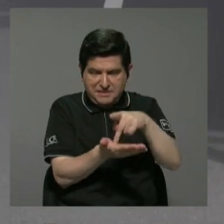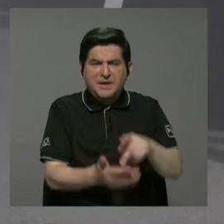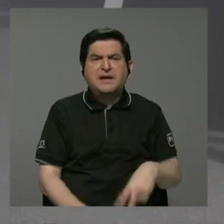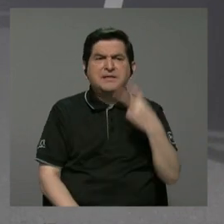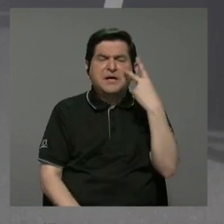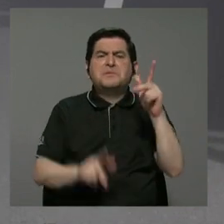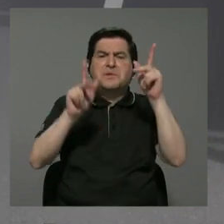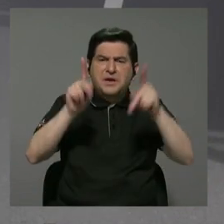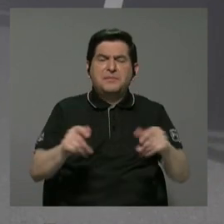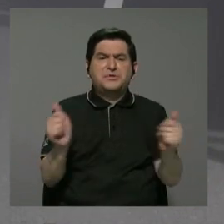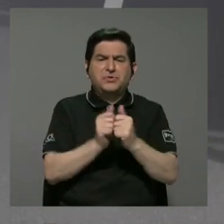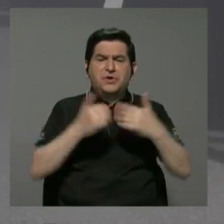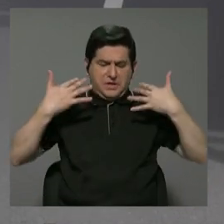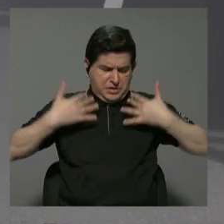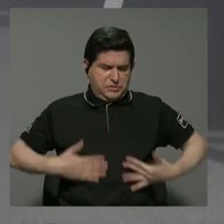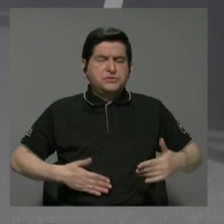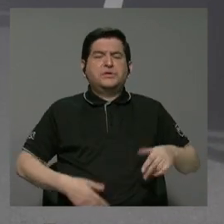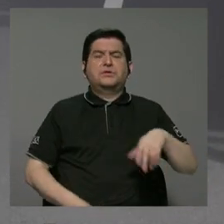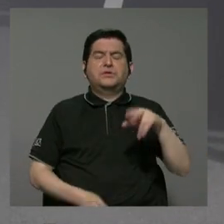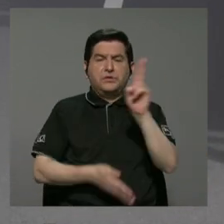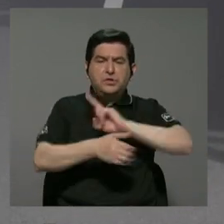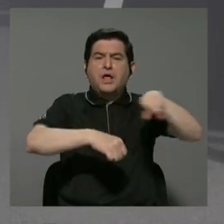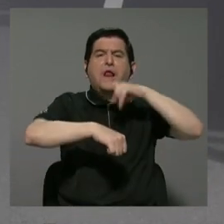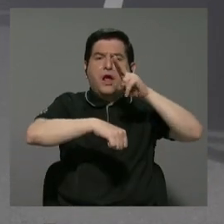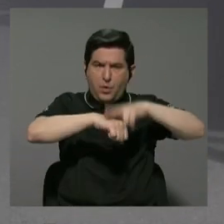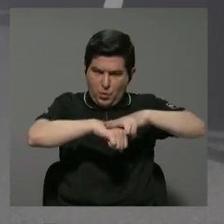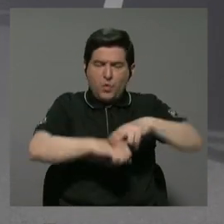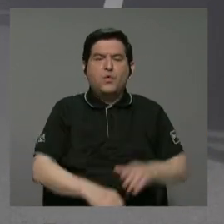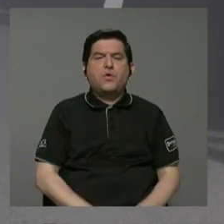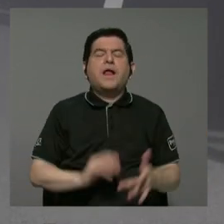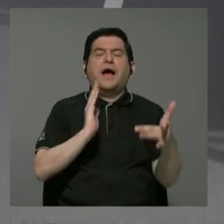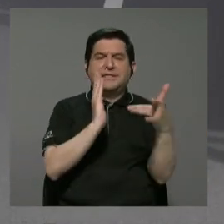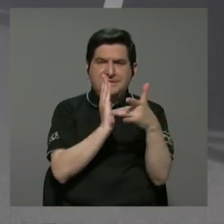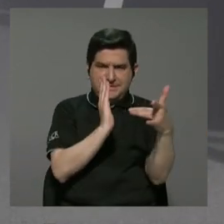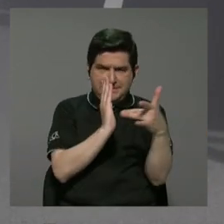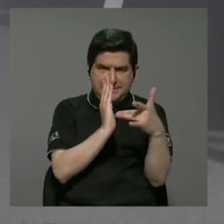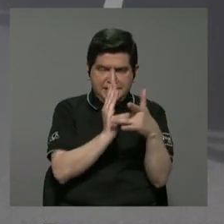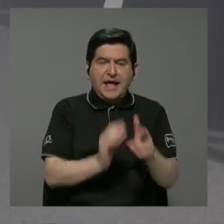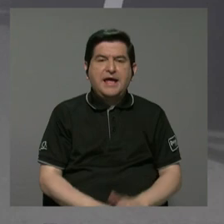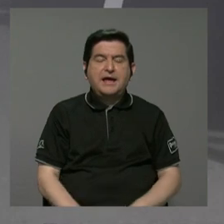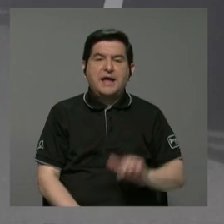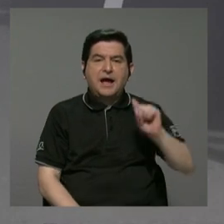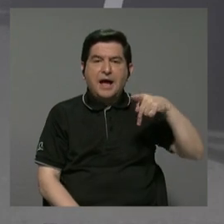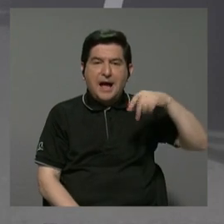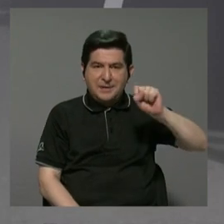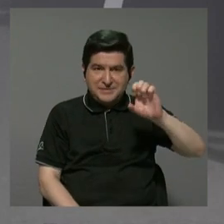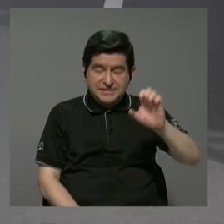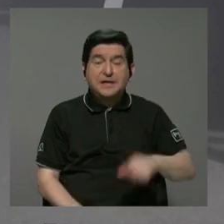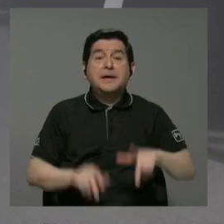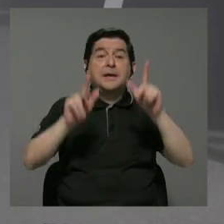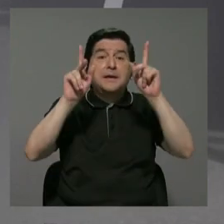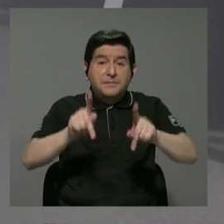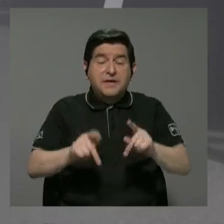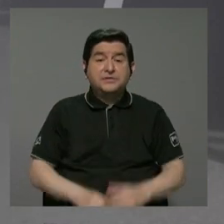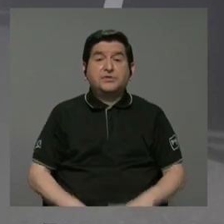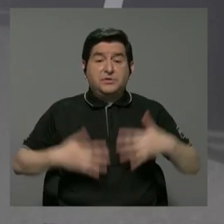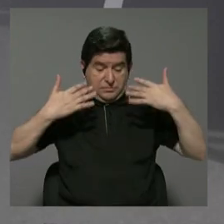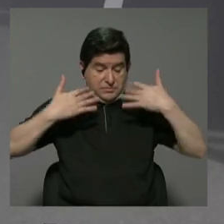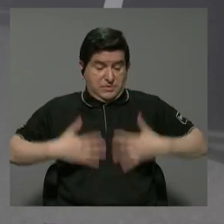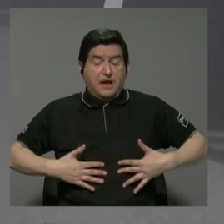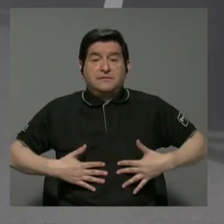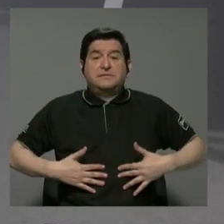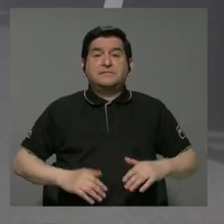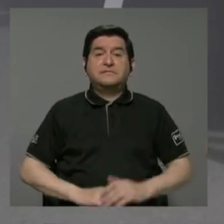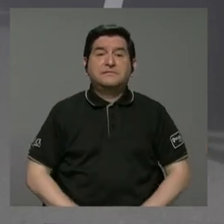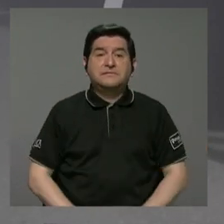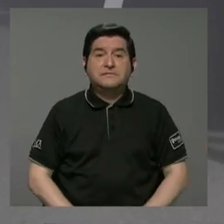visto personas con camisetas de la Universidad Nacional, del Tecnológico, de APSE. Incluso hay personas que están vistiendo